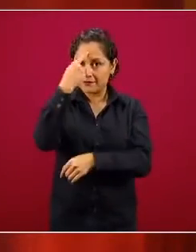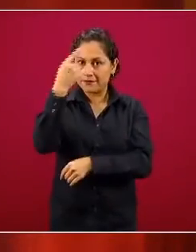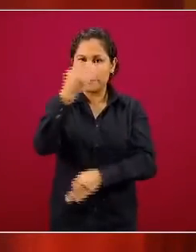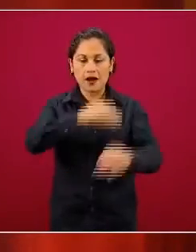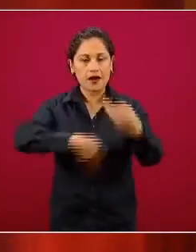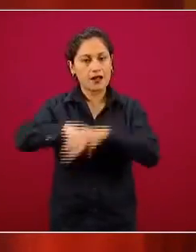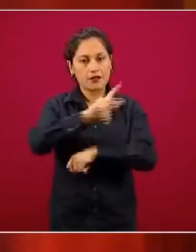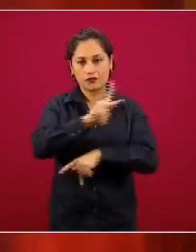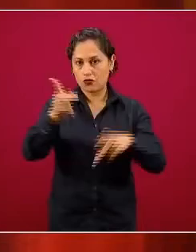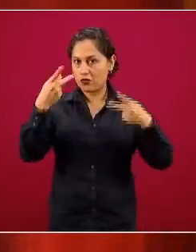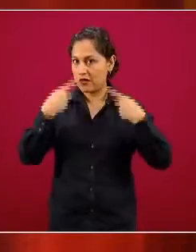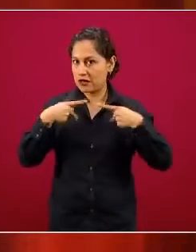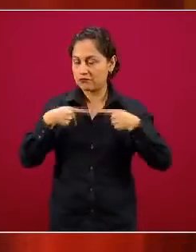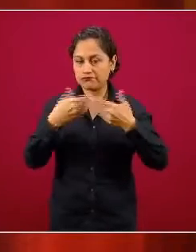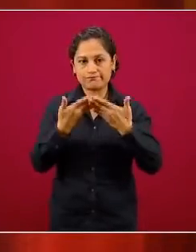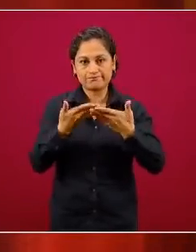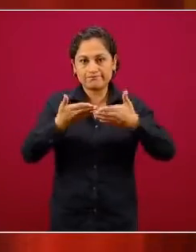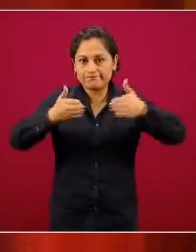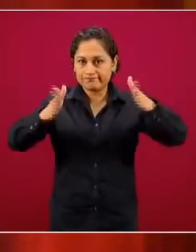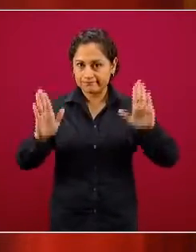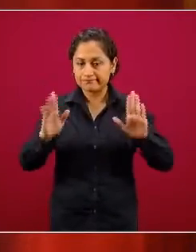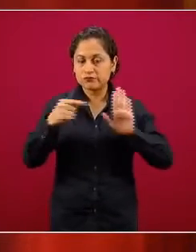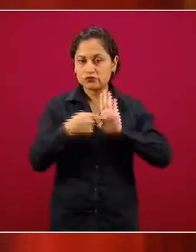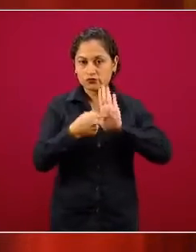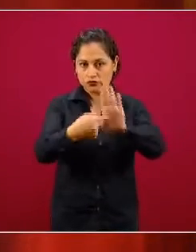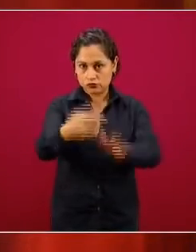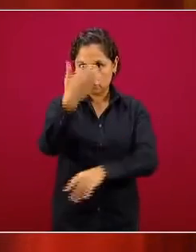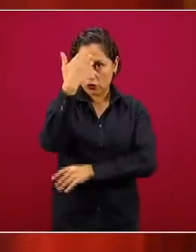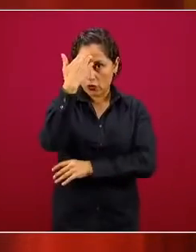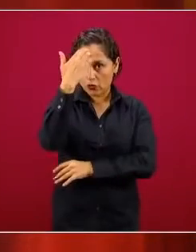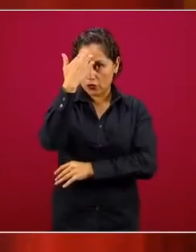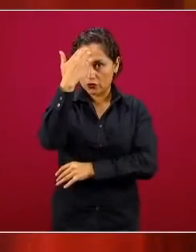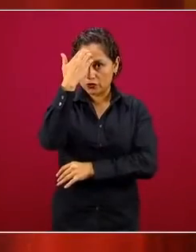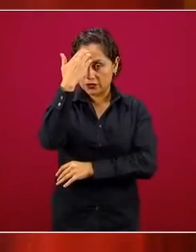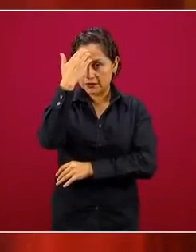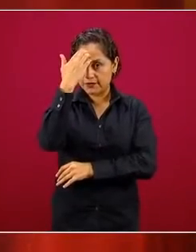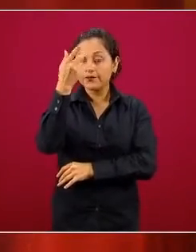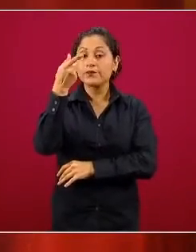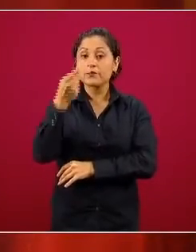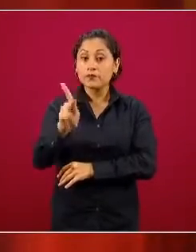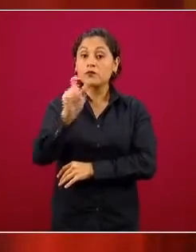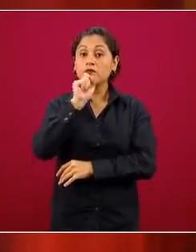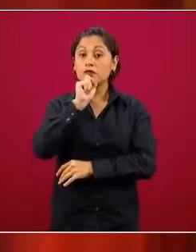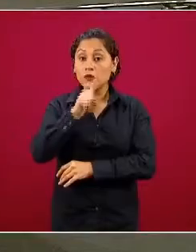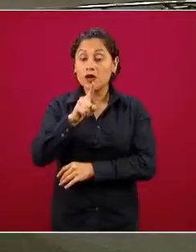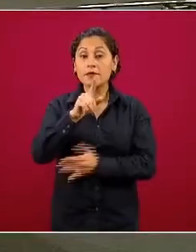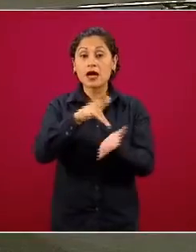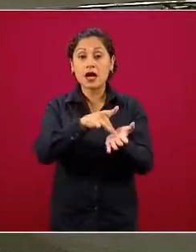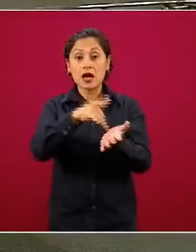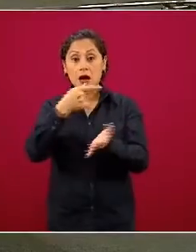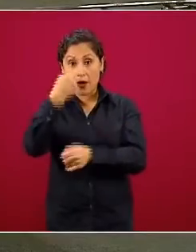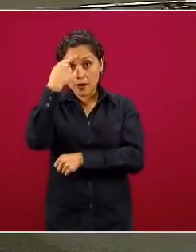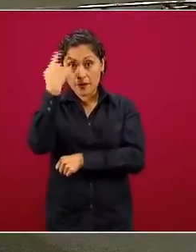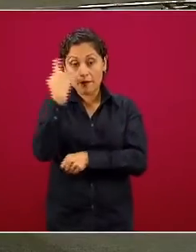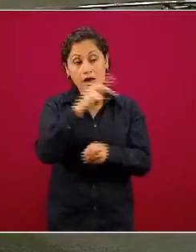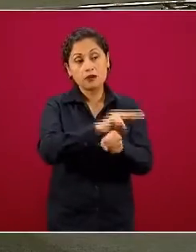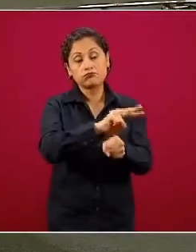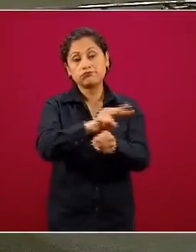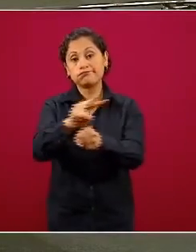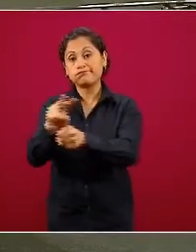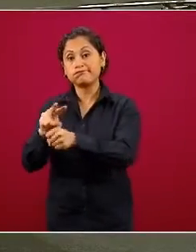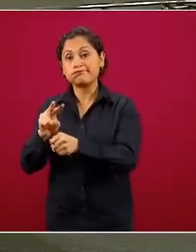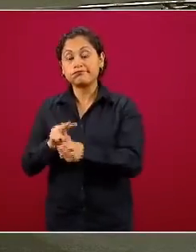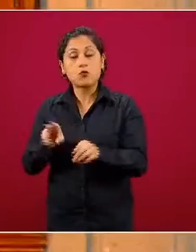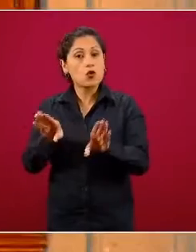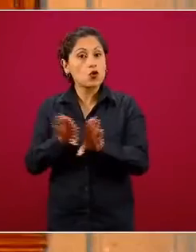en general, para que la conozca de manera abierta, y también para monitorear o evaluar las intervenciones de salud y